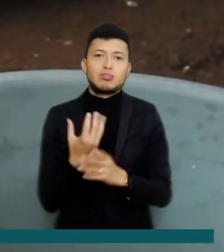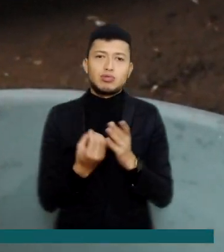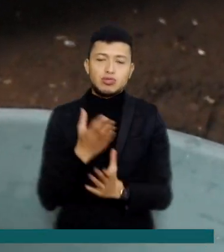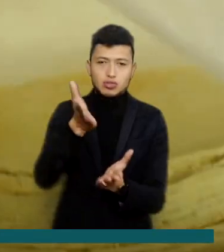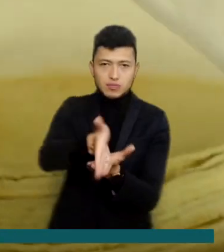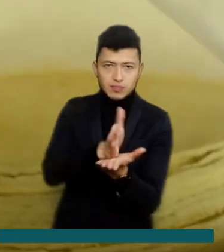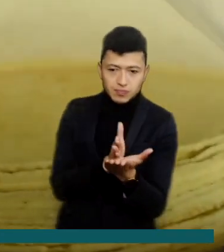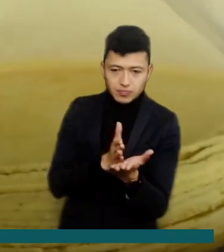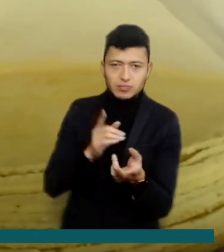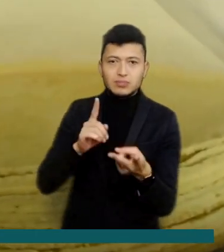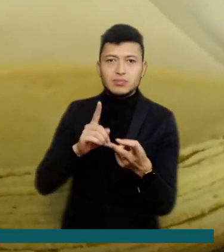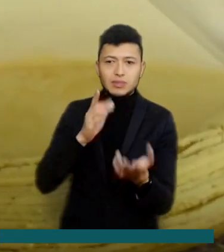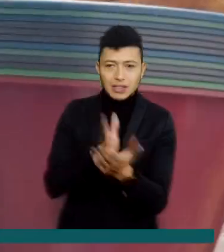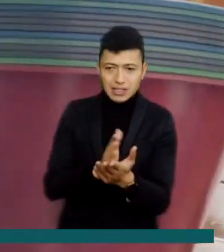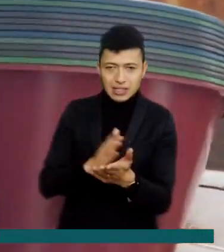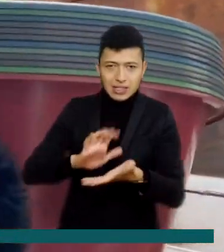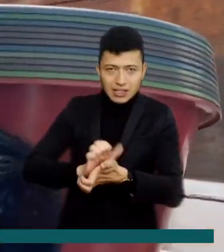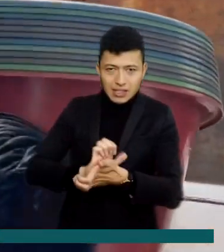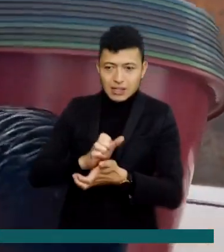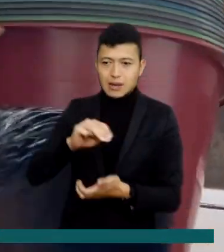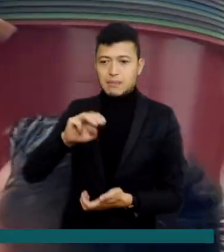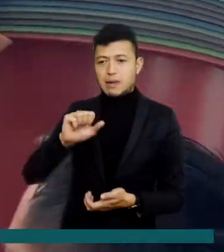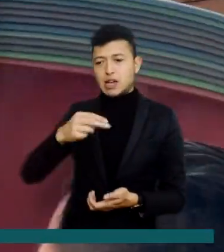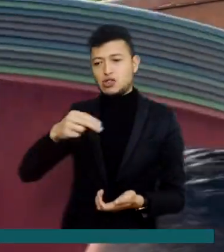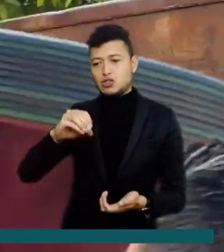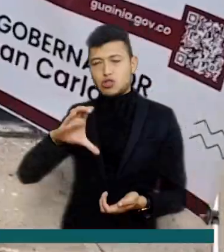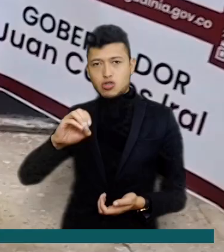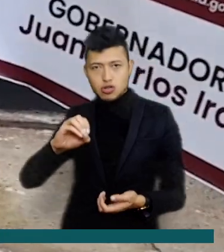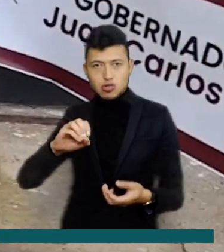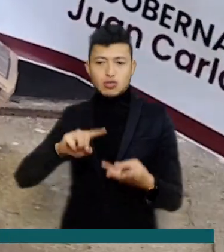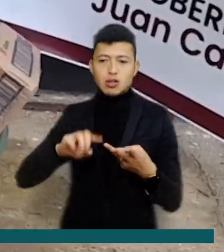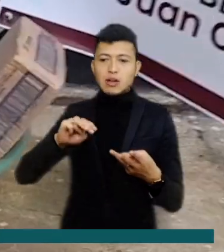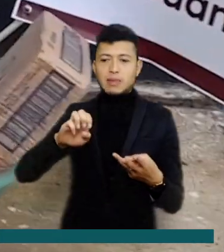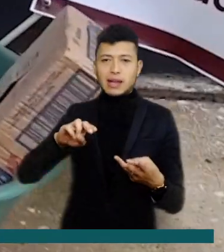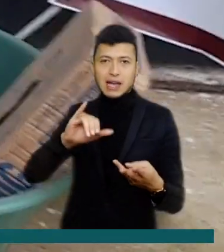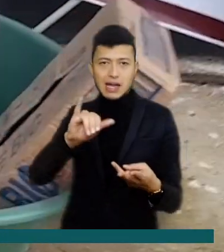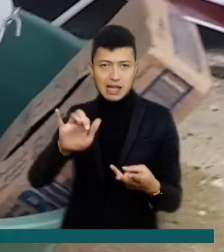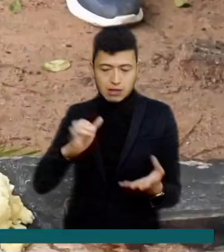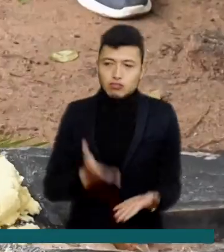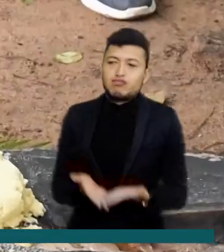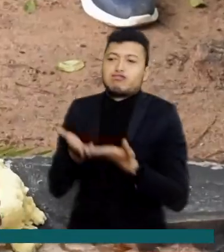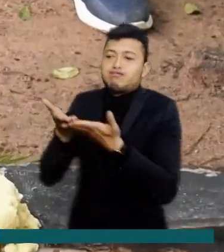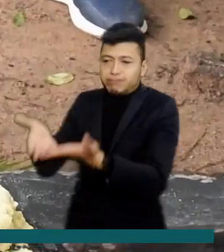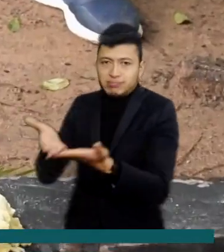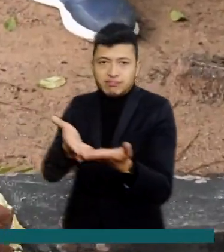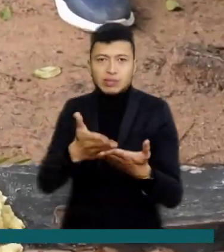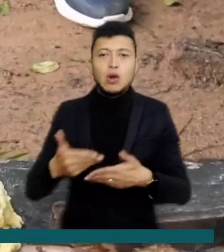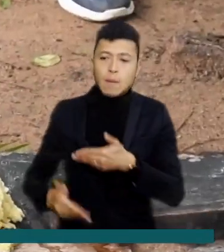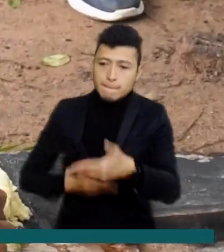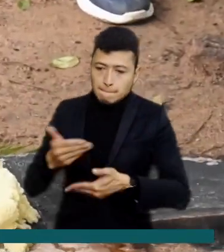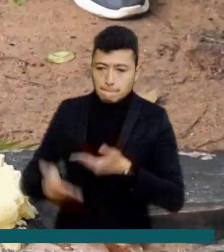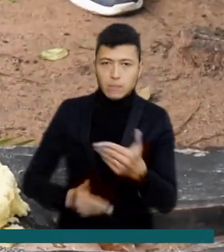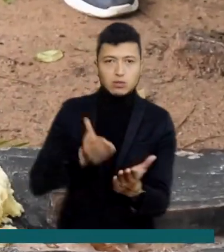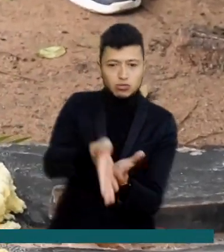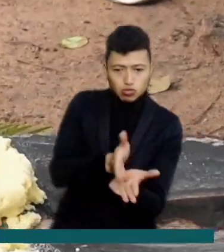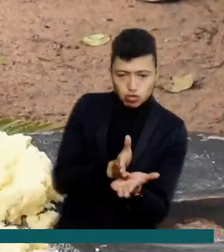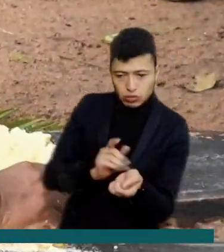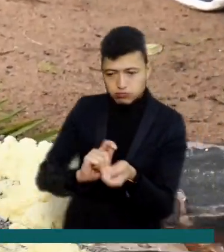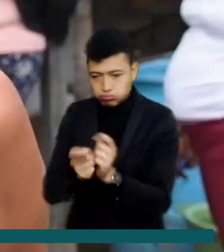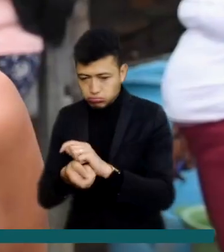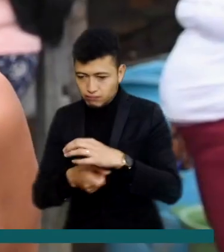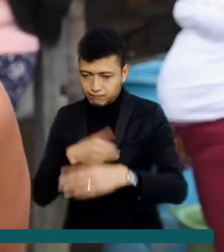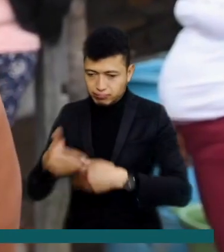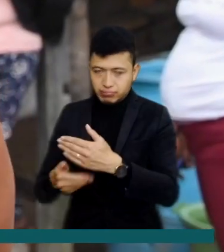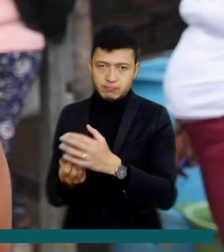de cazabe, mañoco y derivados mediante la entrega de un kit básico de homenaje para el apoyo al proceso de la transformación de yuca